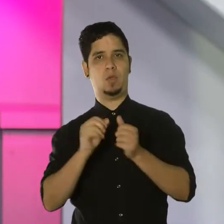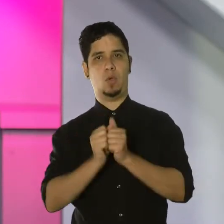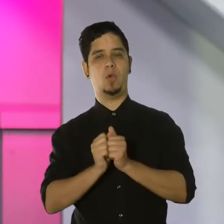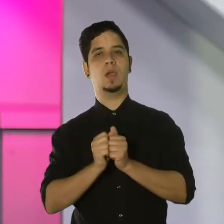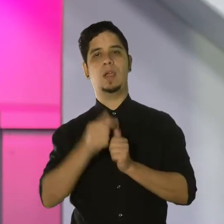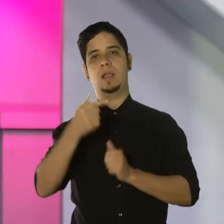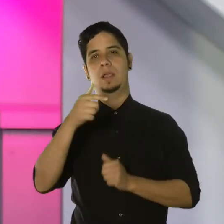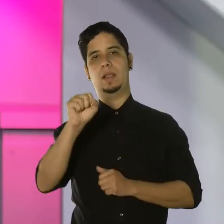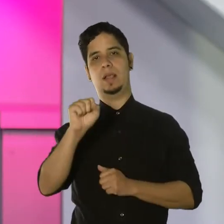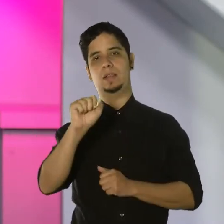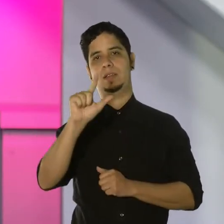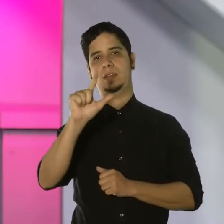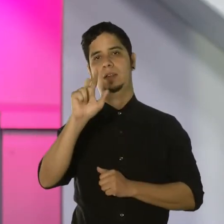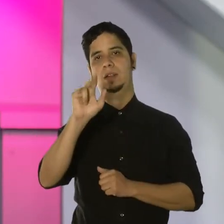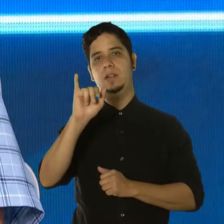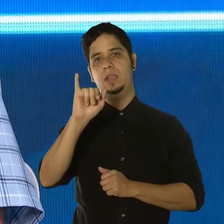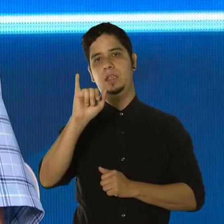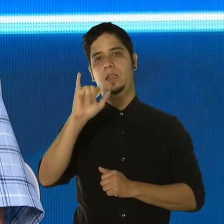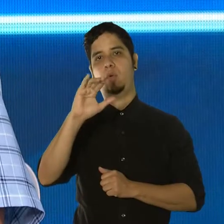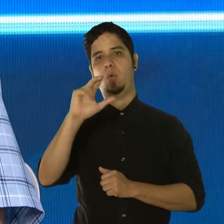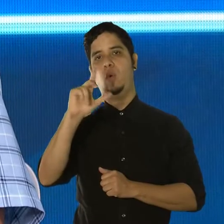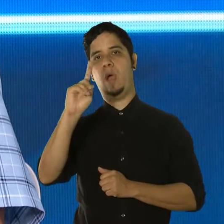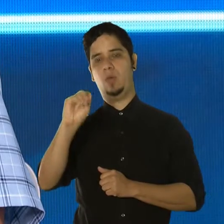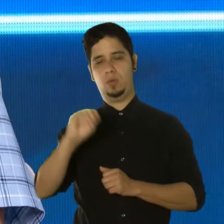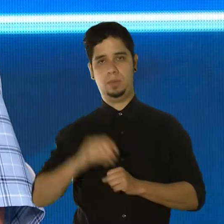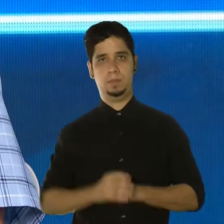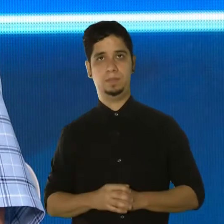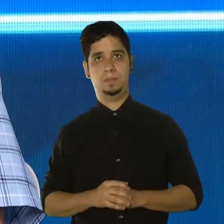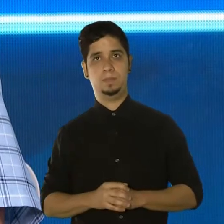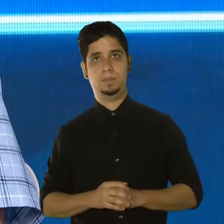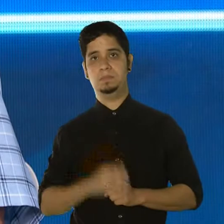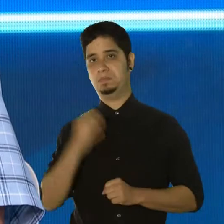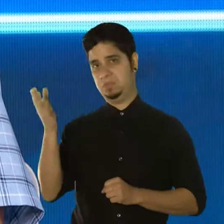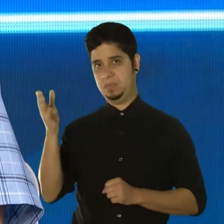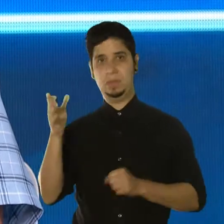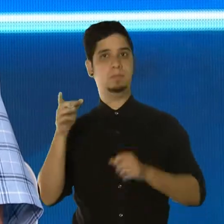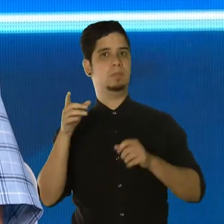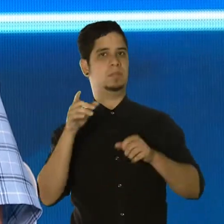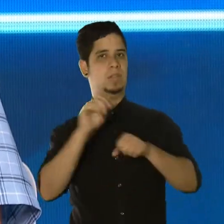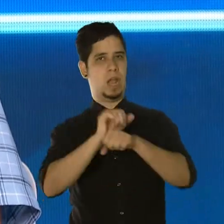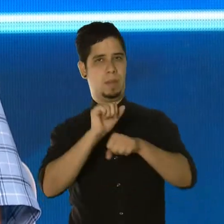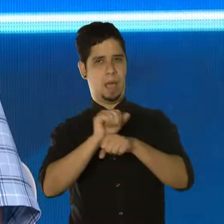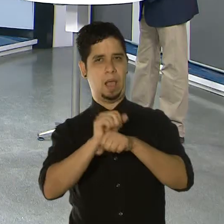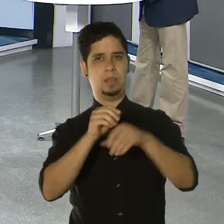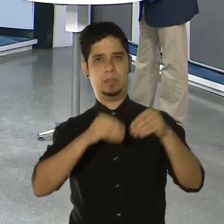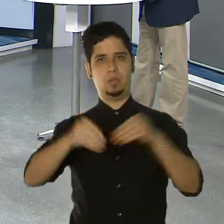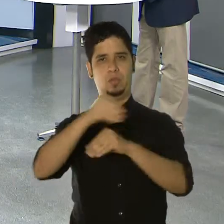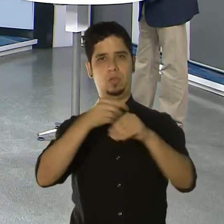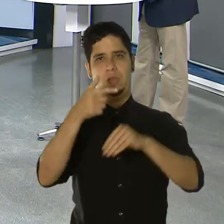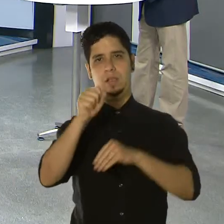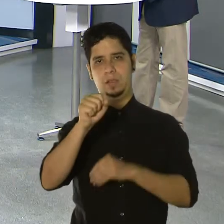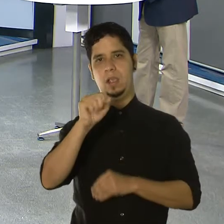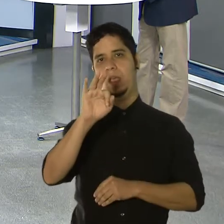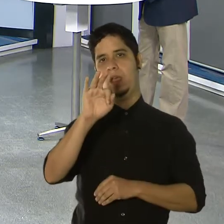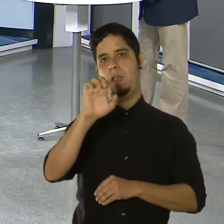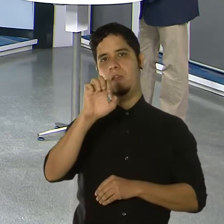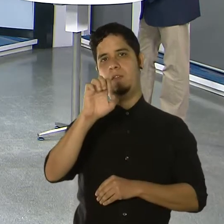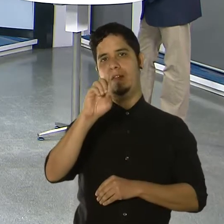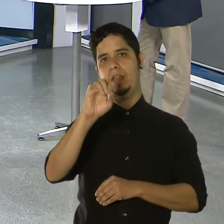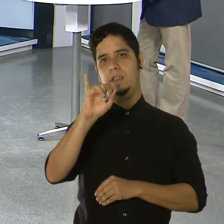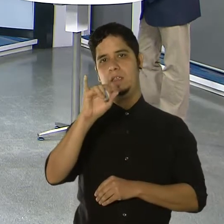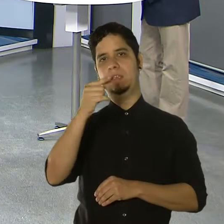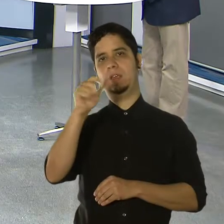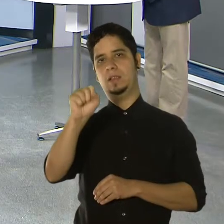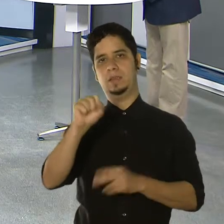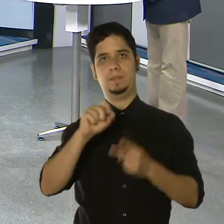esta ocasión a Carlos Jurado, secretario de la Federación de Distribuidores de Gas Unidos de Puerto Rico, FEDIGAS, al tesorero